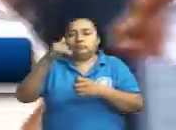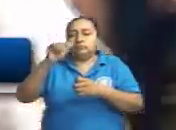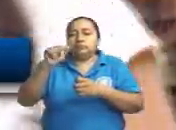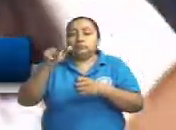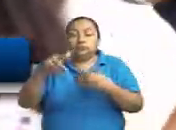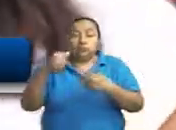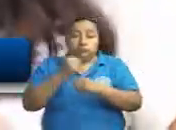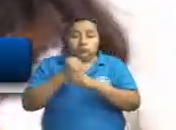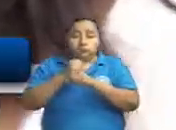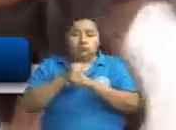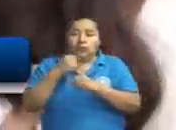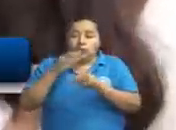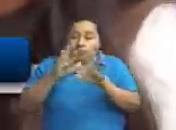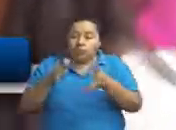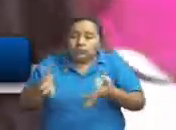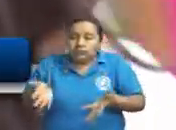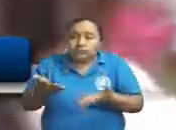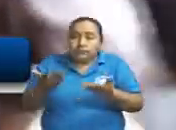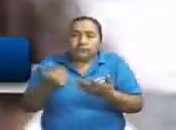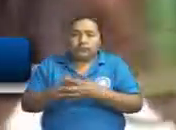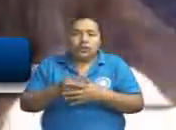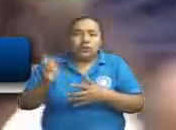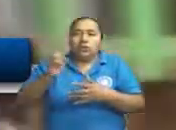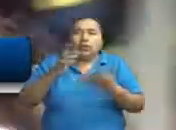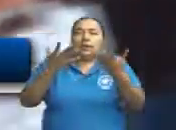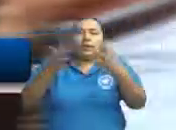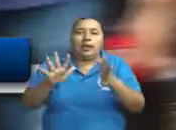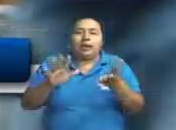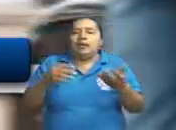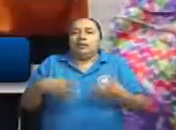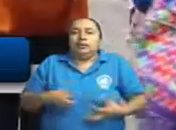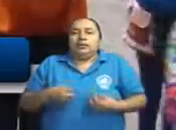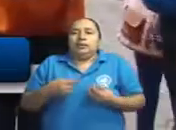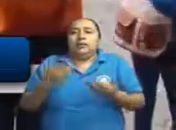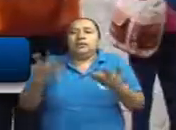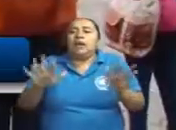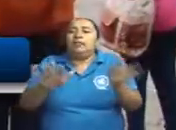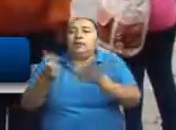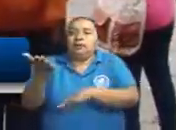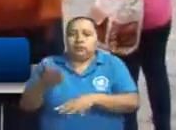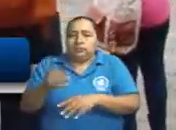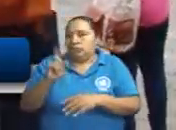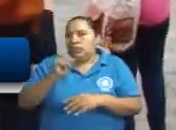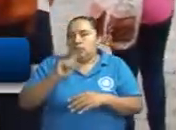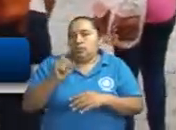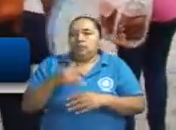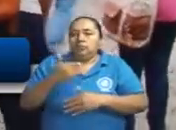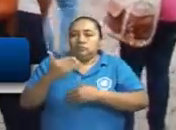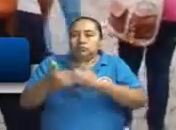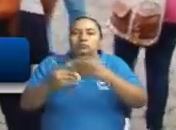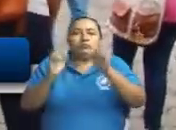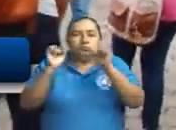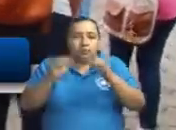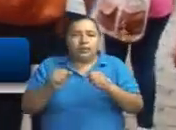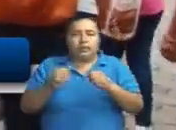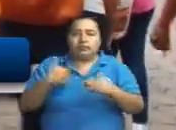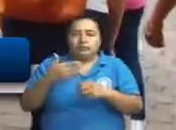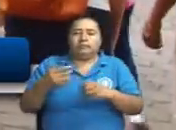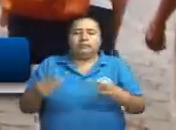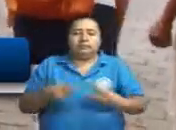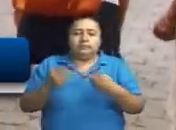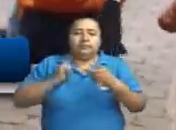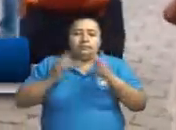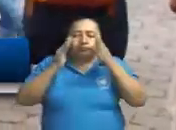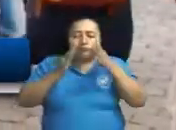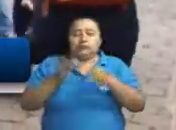que motivar a la mujer, ¿va? Que no es que ya se van a morir. Es correcto. Sino que tienen una oportunidad de vivir con atención.